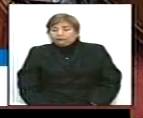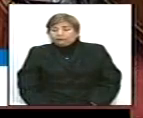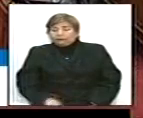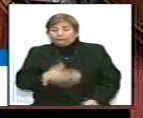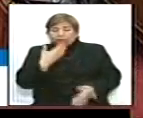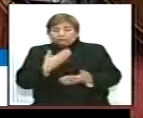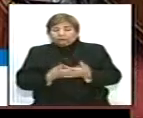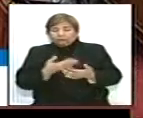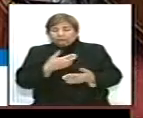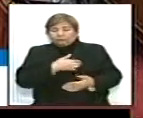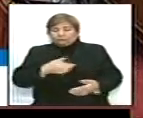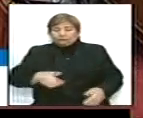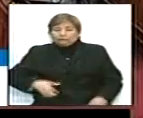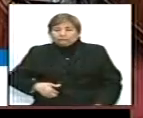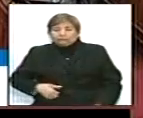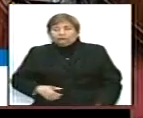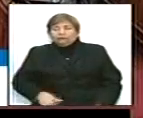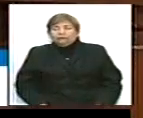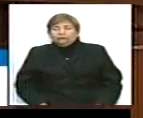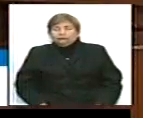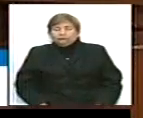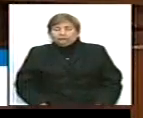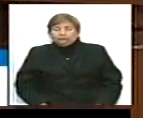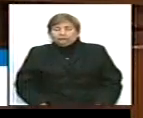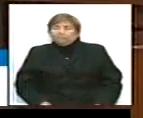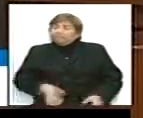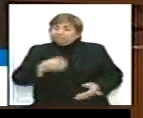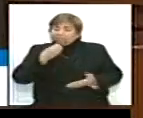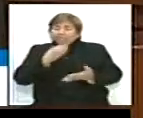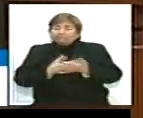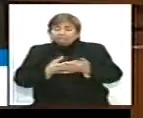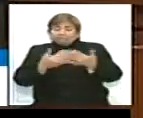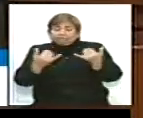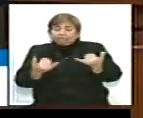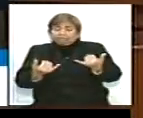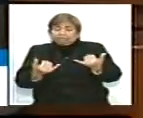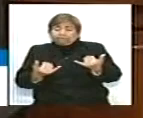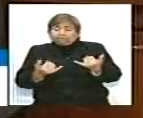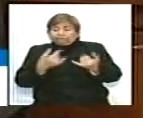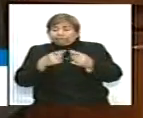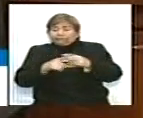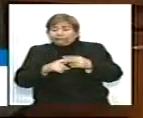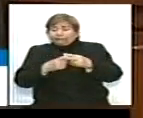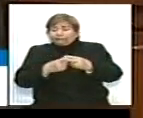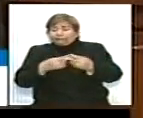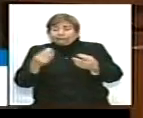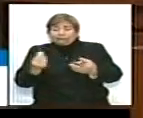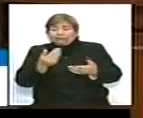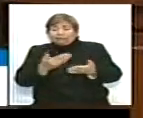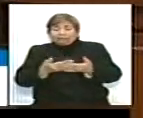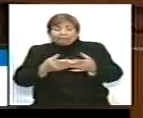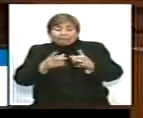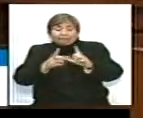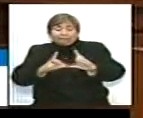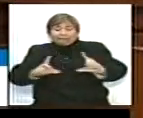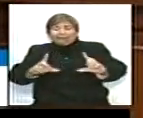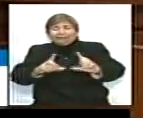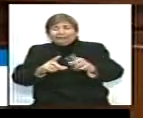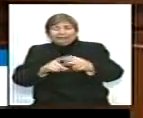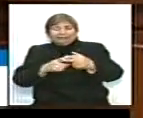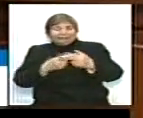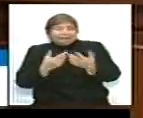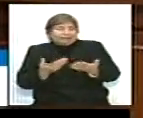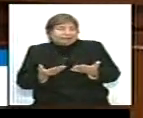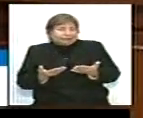Muchas gracias, presidente. Bueno, hoy día, presidente, se ha iniciado prácticamente la legislatura y